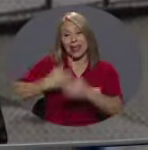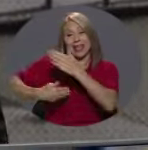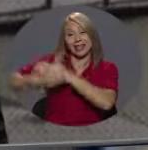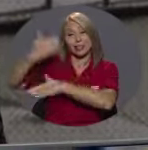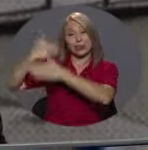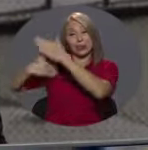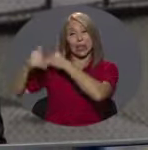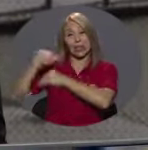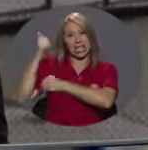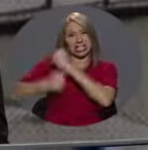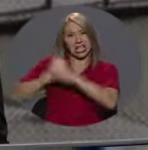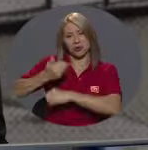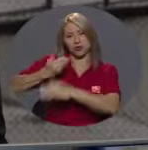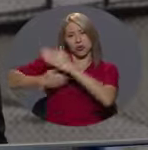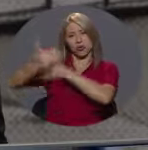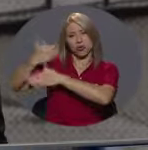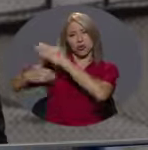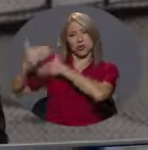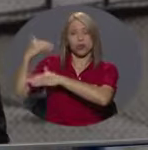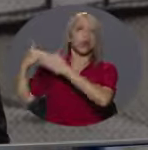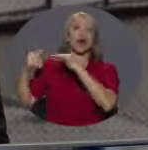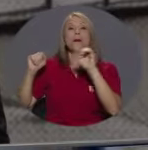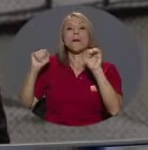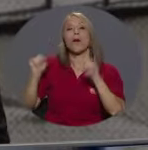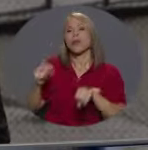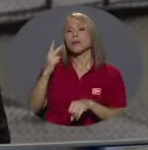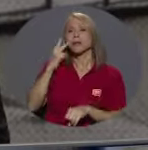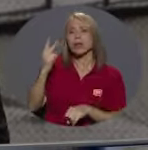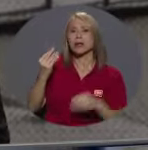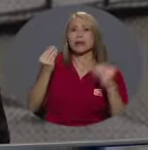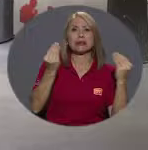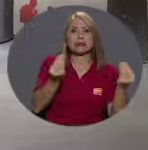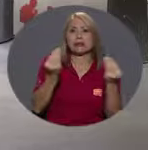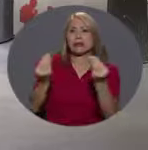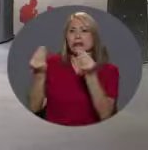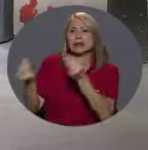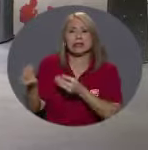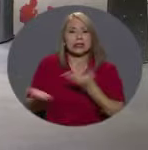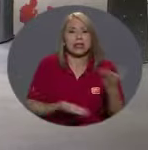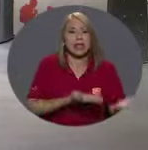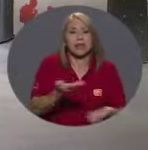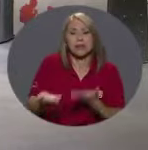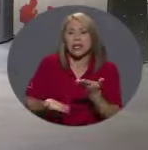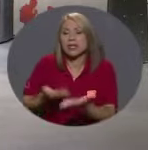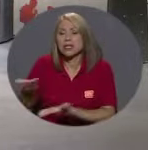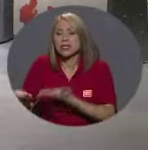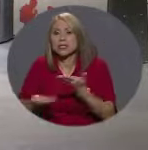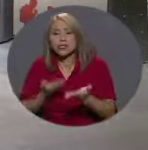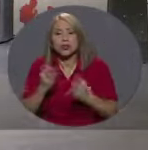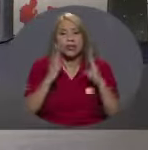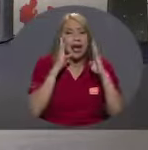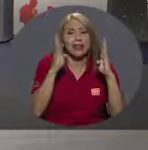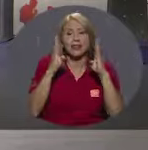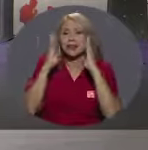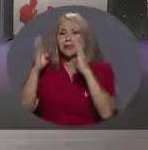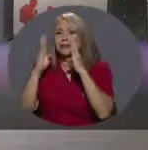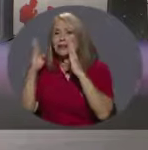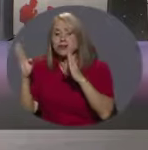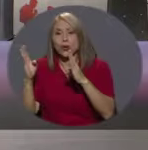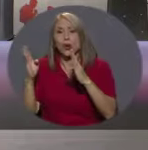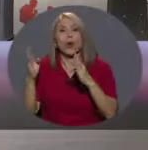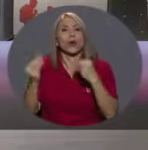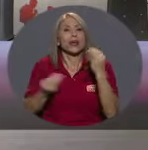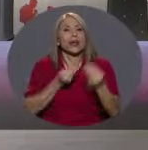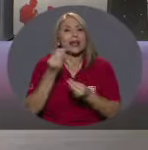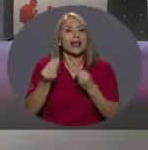un momento, si nos devolvemos 10 años atrás, nos podríamos encontrar una gran cantidad de servicios donde prácticamente el